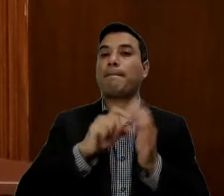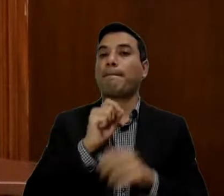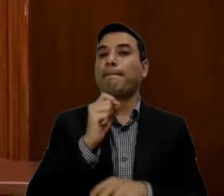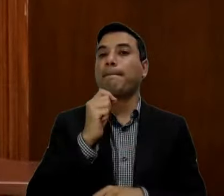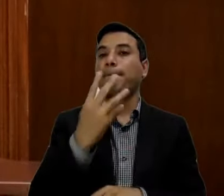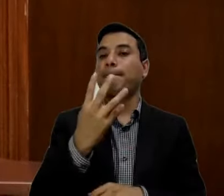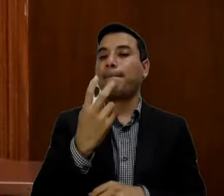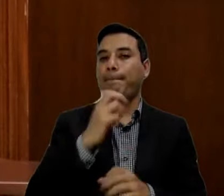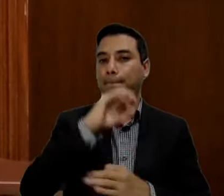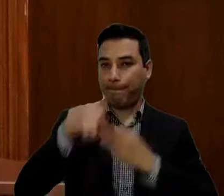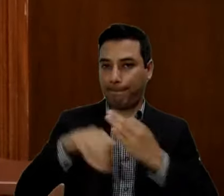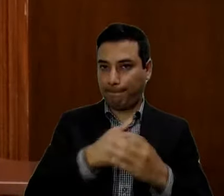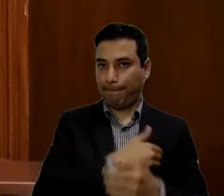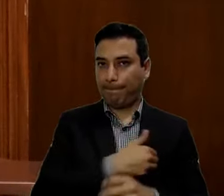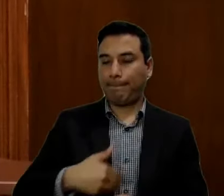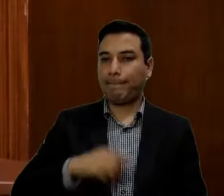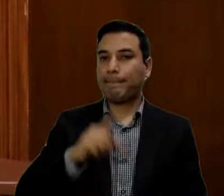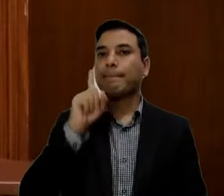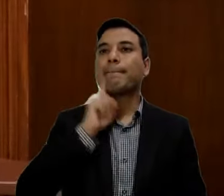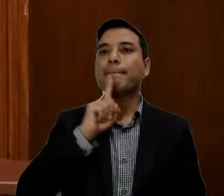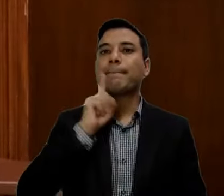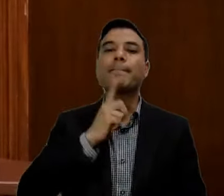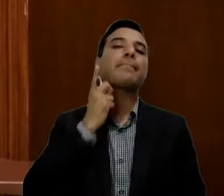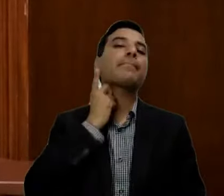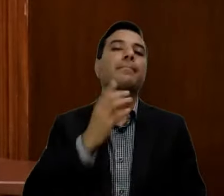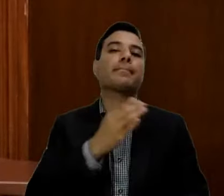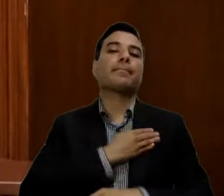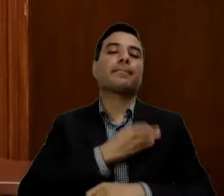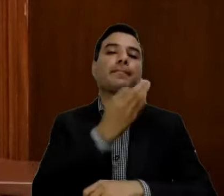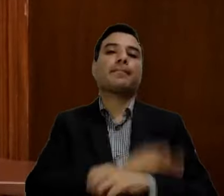Es cuanto, presidenta diputada. Buenas tardes a todos y gracias. Gracias, diputada.